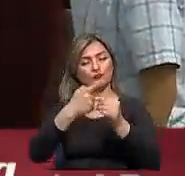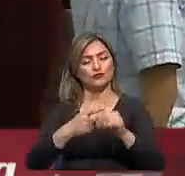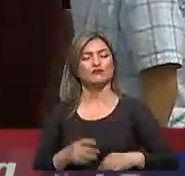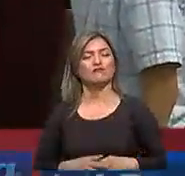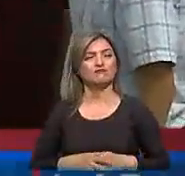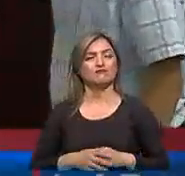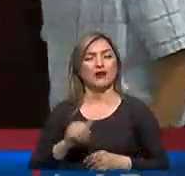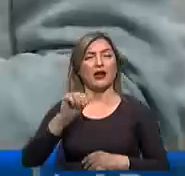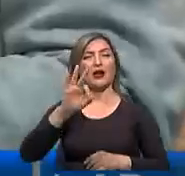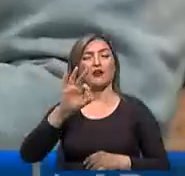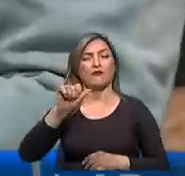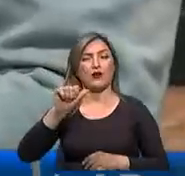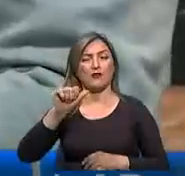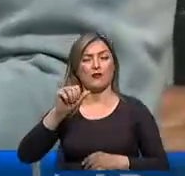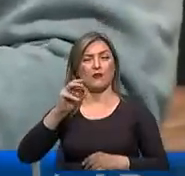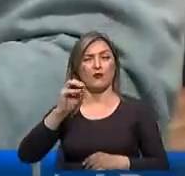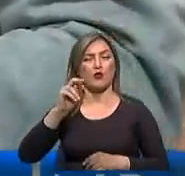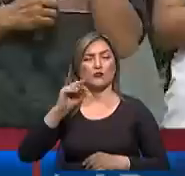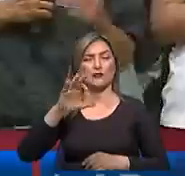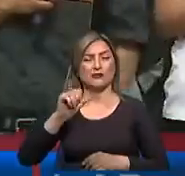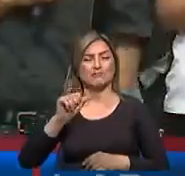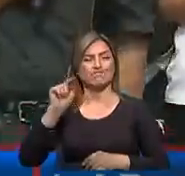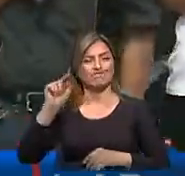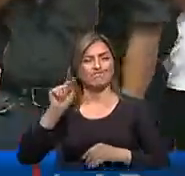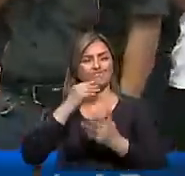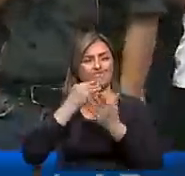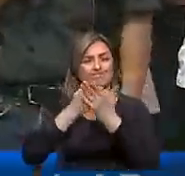de Alpha Mountain Ecuador, Trofeos y Medallas, que en este